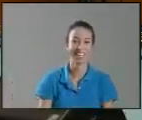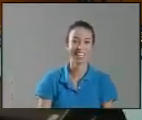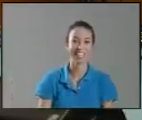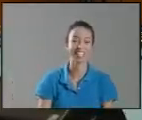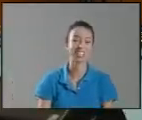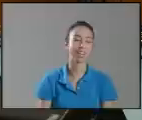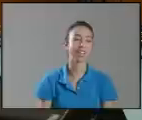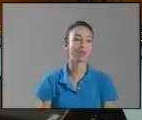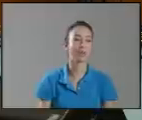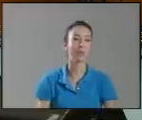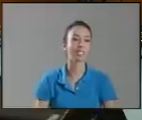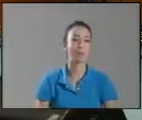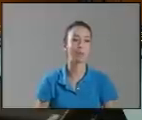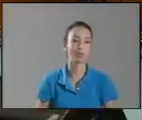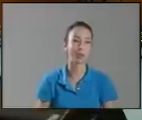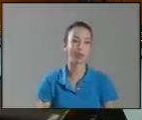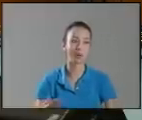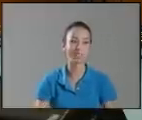Y aquí quiero parar otra vez.